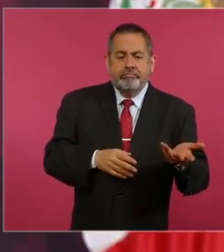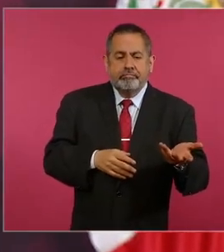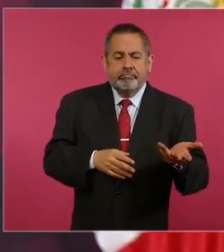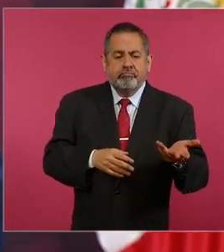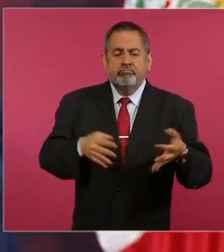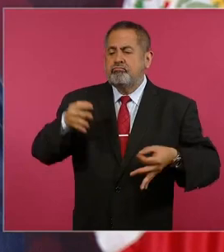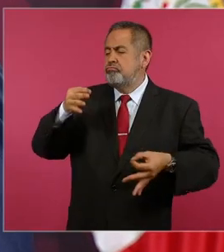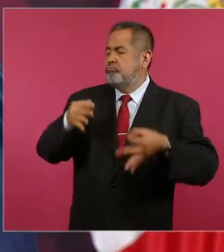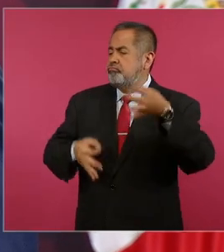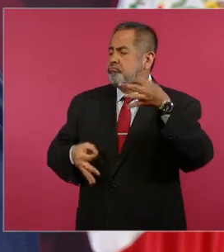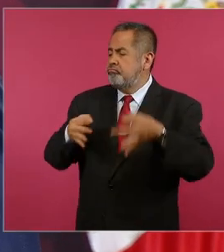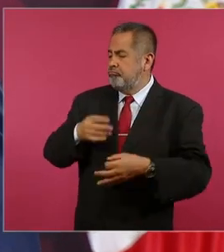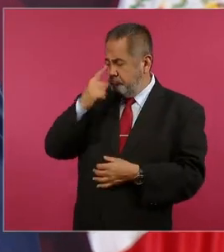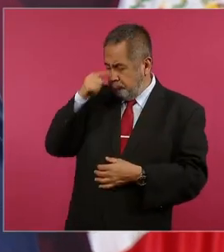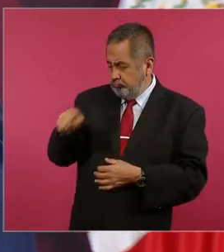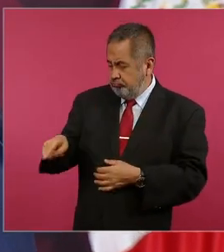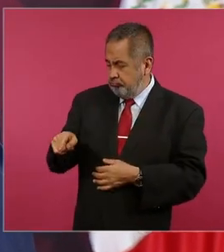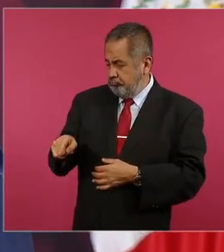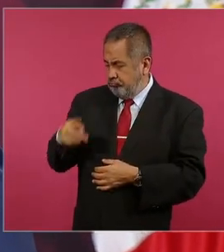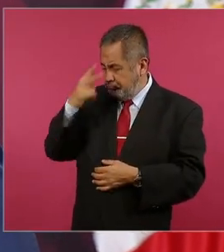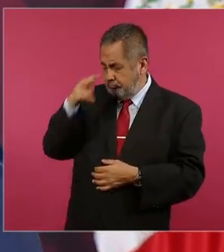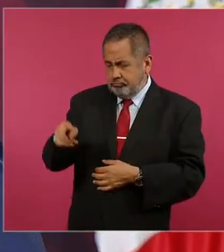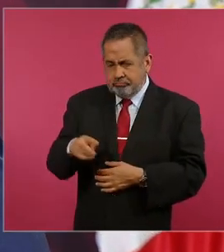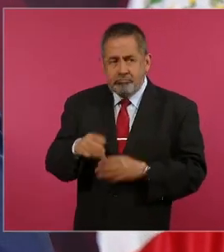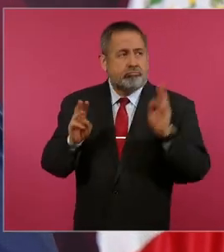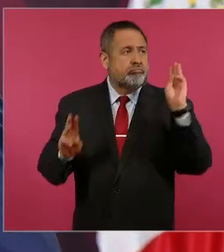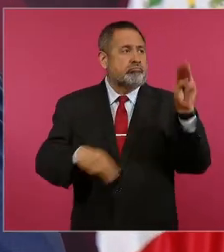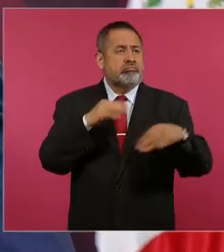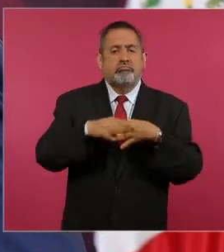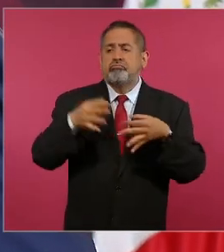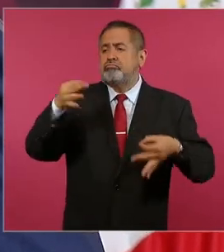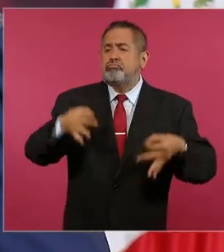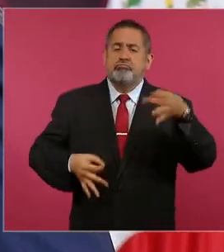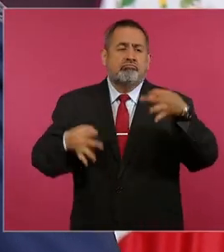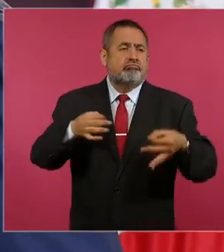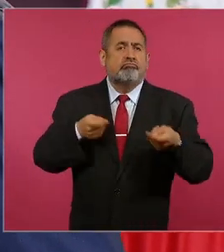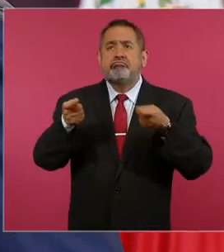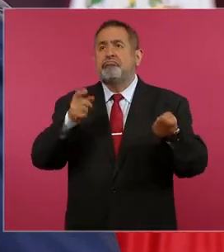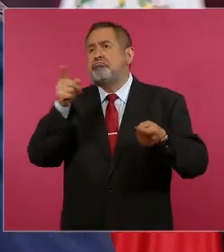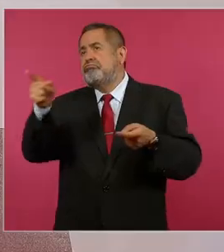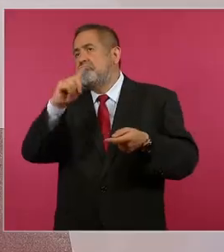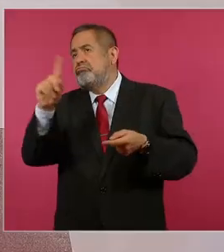sea el juez en el mundo